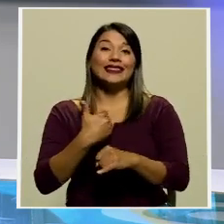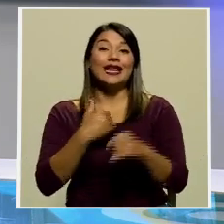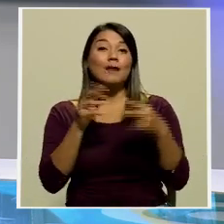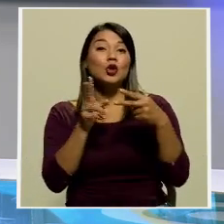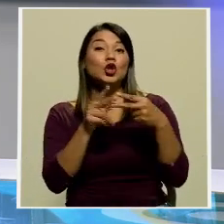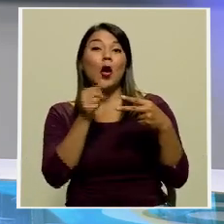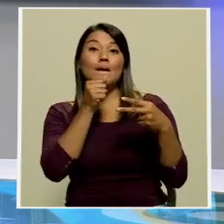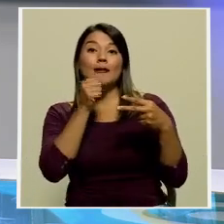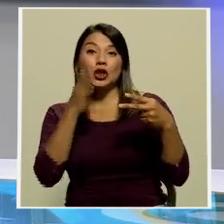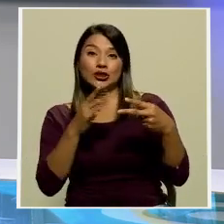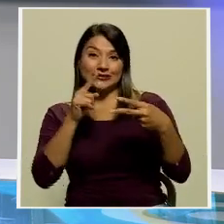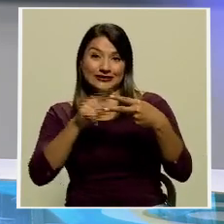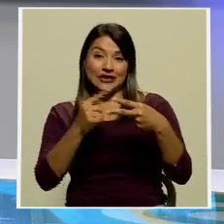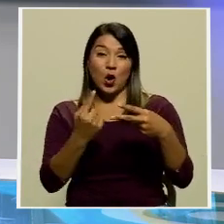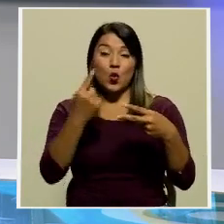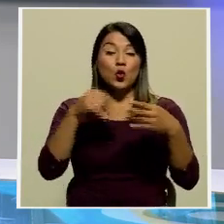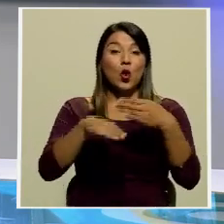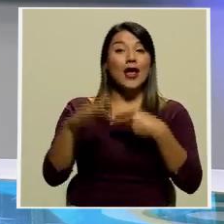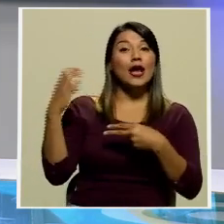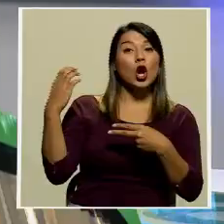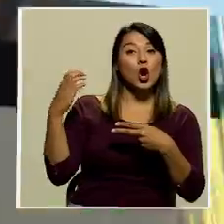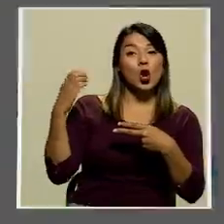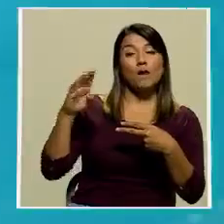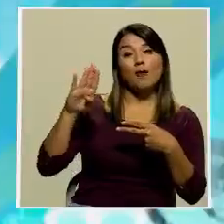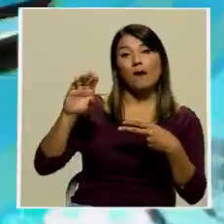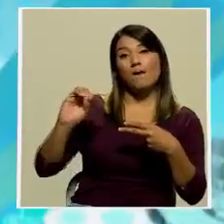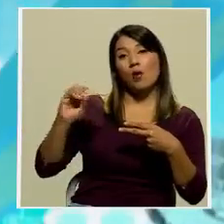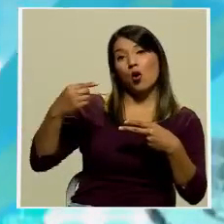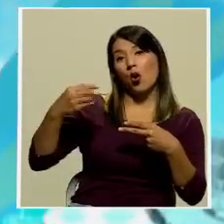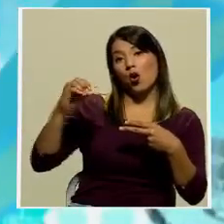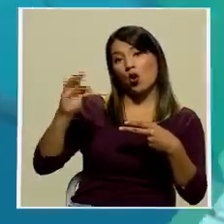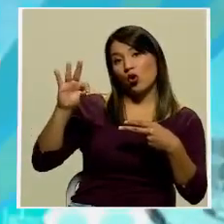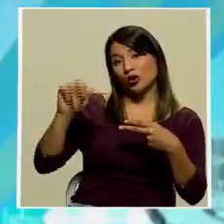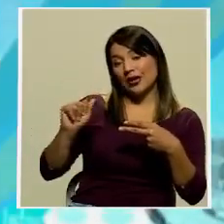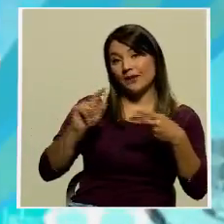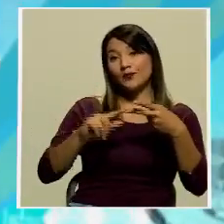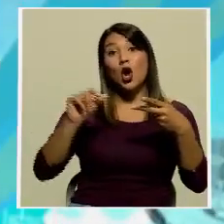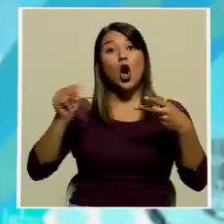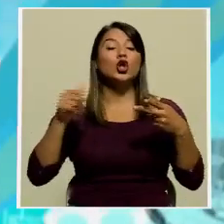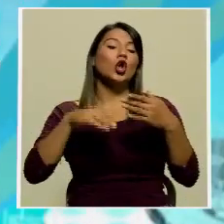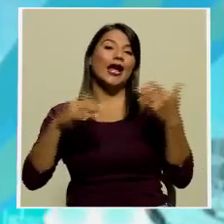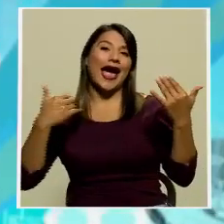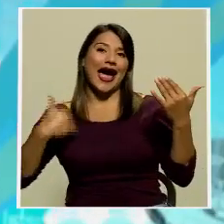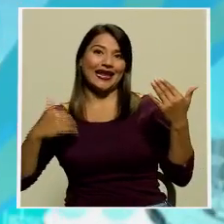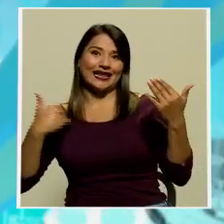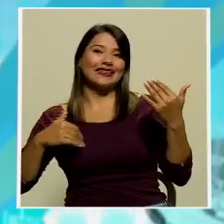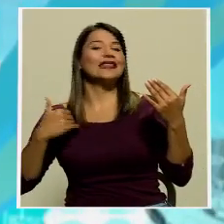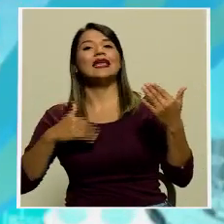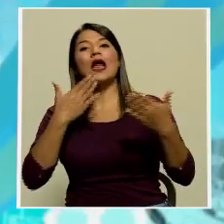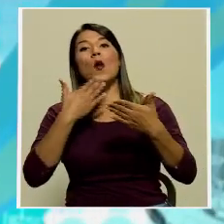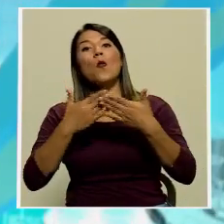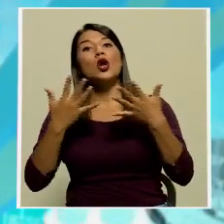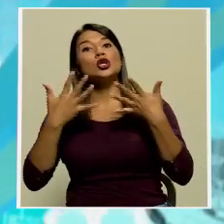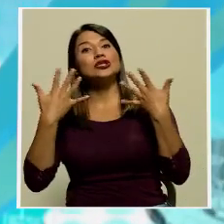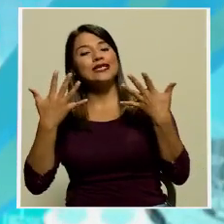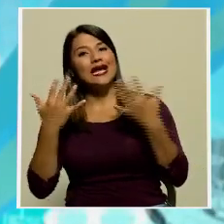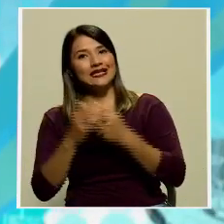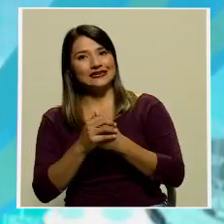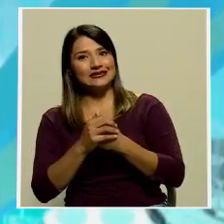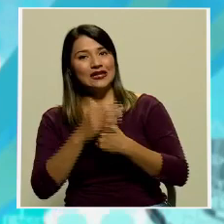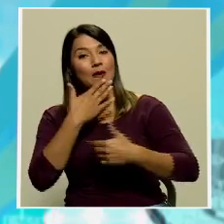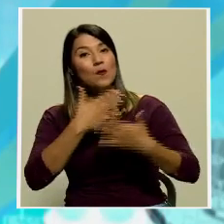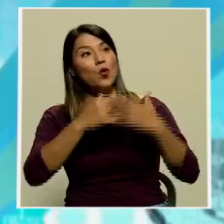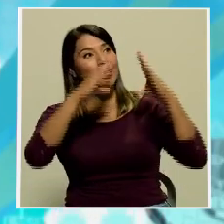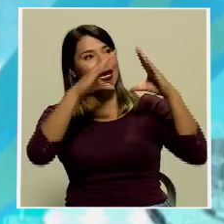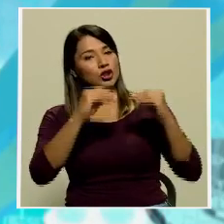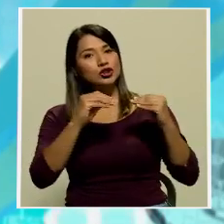Bogotá, Colombia, y otro en Buenos Aires, Argentina. Las buenas noches para Aldemar Moreno,